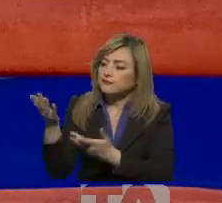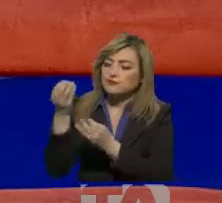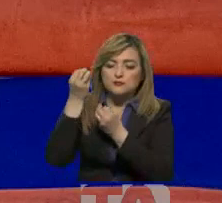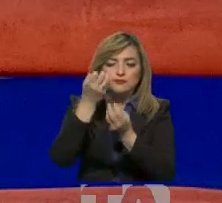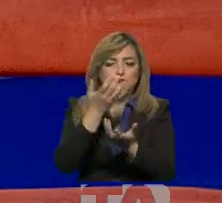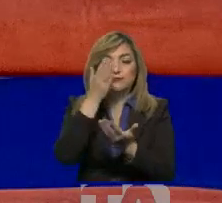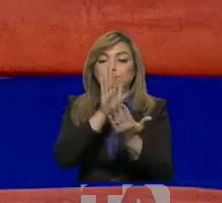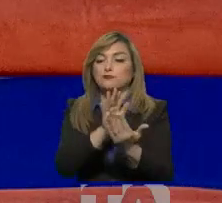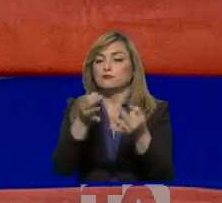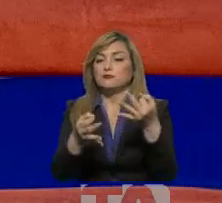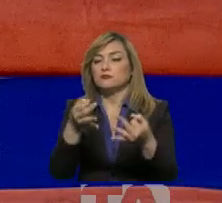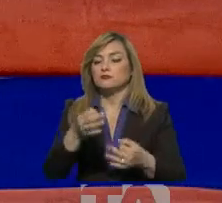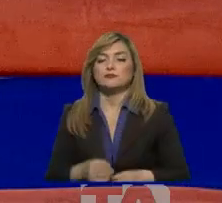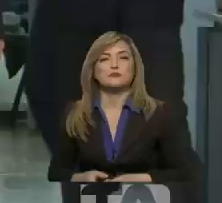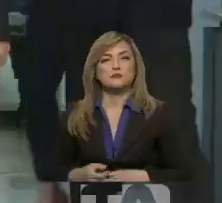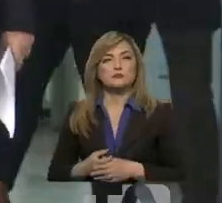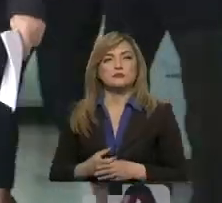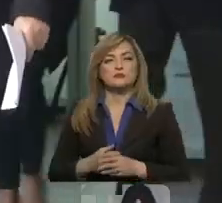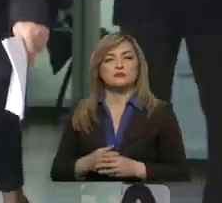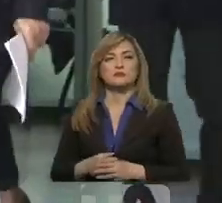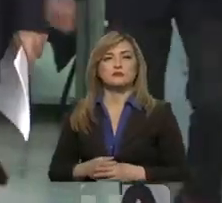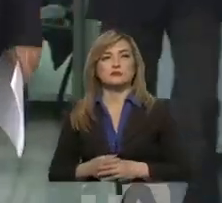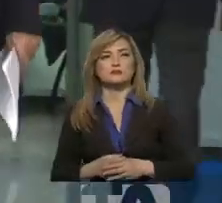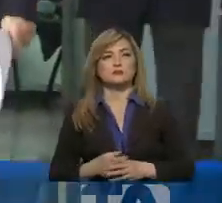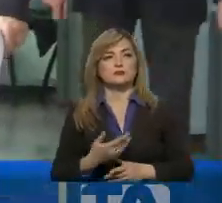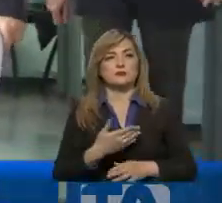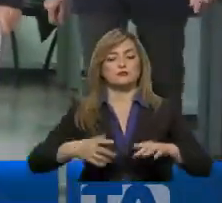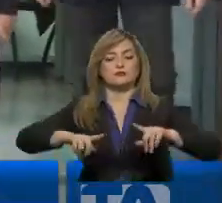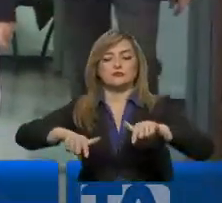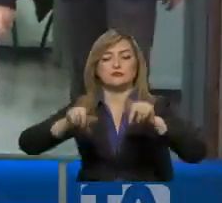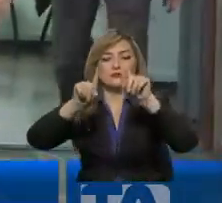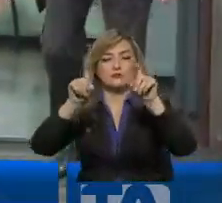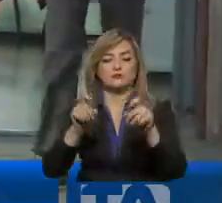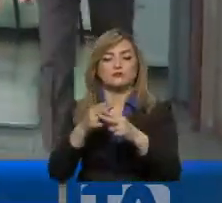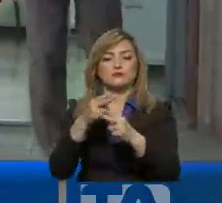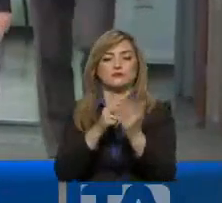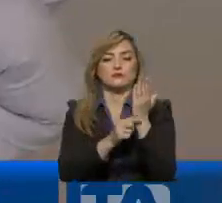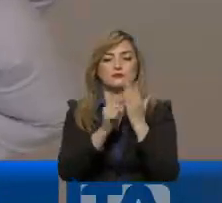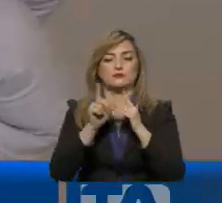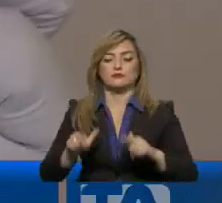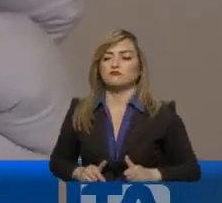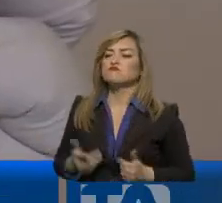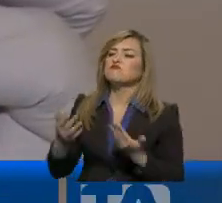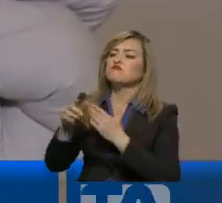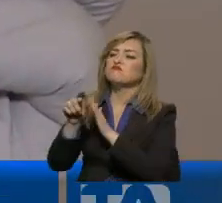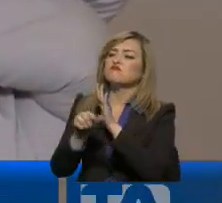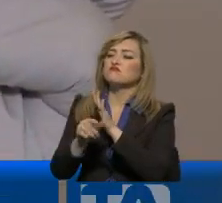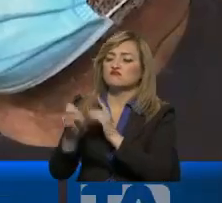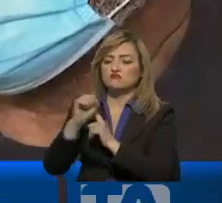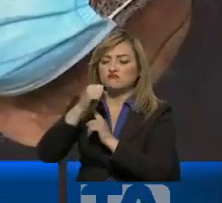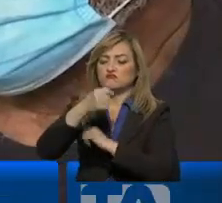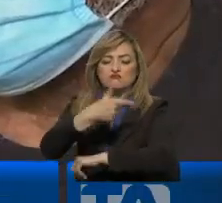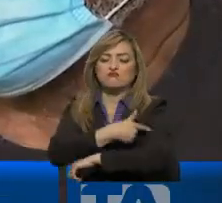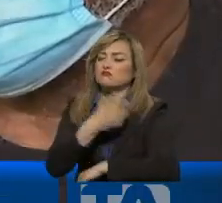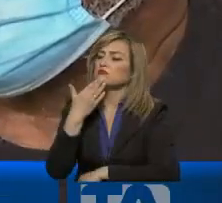Salud deberá responder ante la justicia. Moreno dijo que le consultaron al exministro de Salud los detalles sobre el sistema